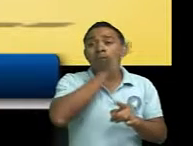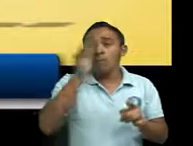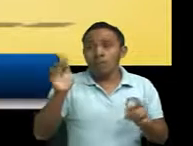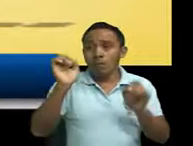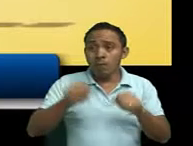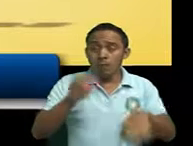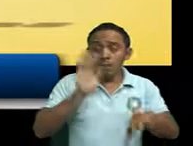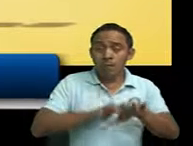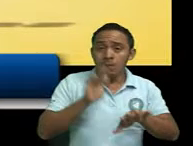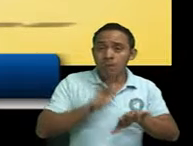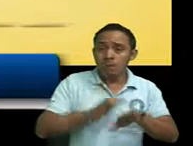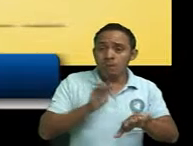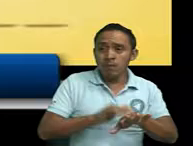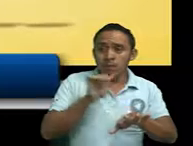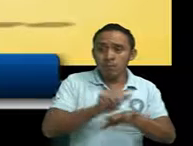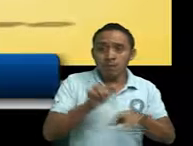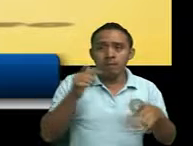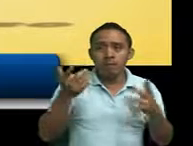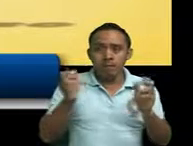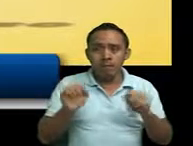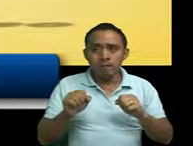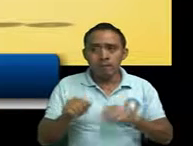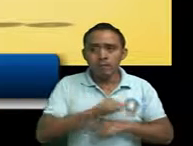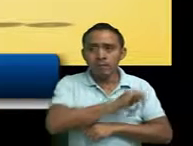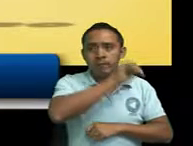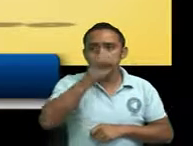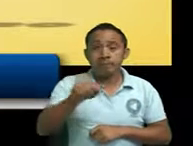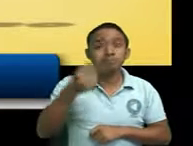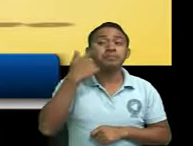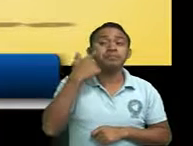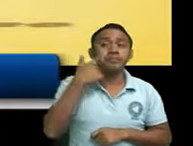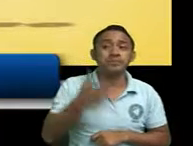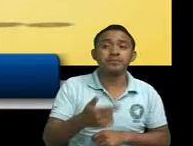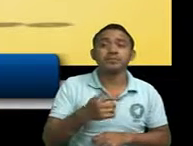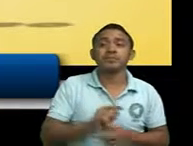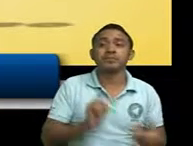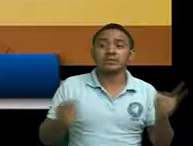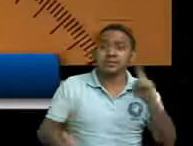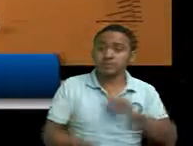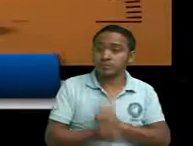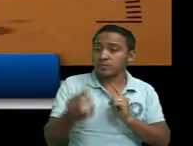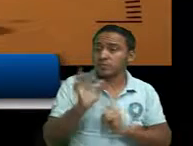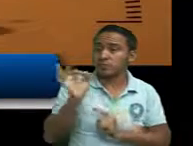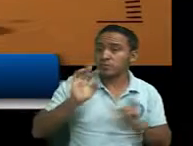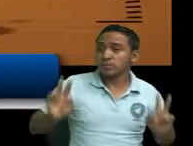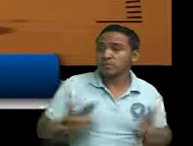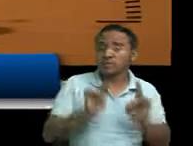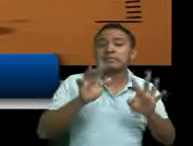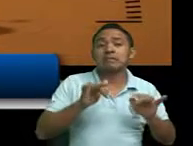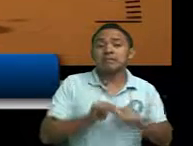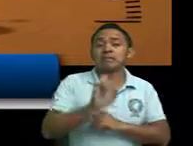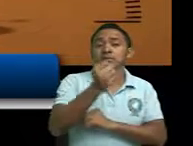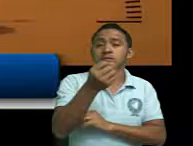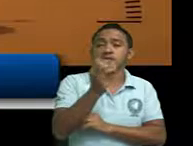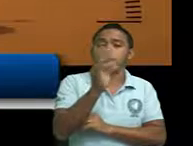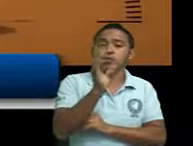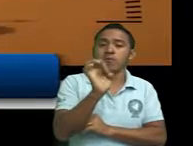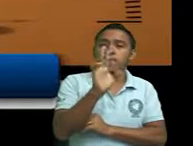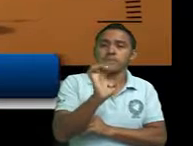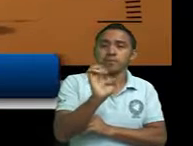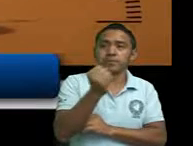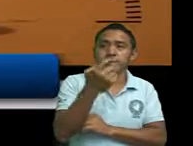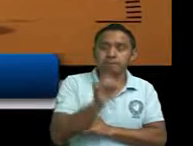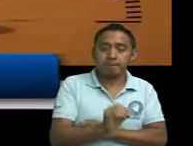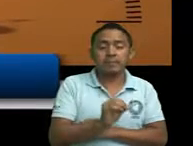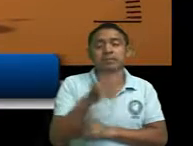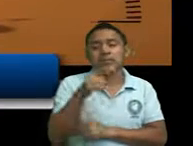la alerta, ya que te está diciendo, hacete caso, cambia tus hábitos, ya estás en un sobrepeso y lo que viene después